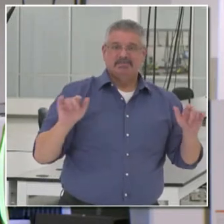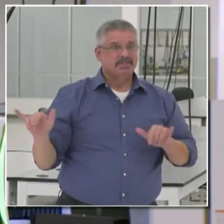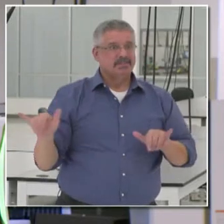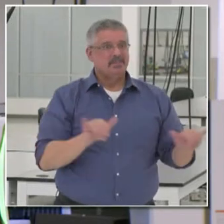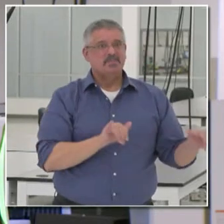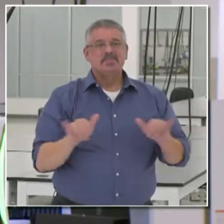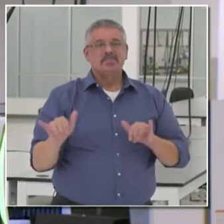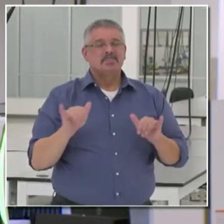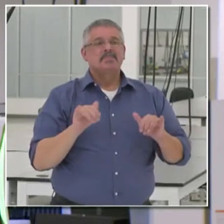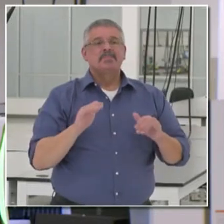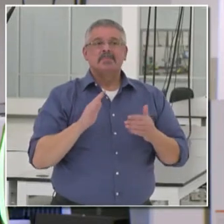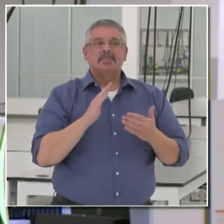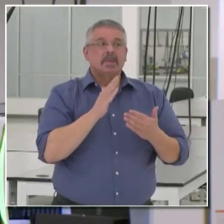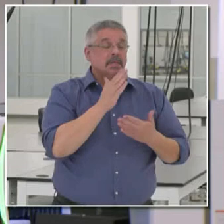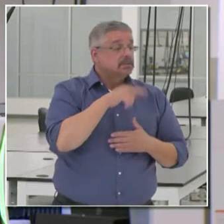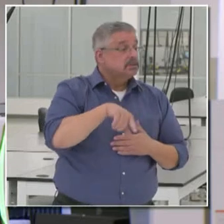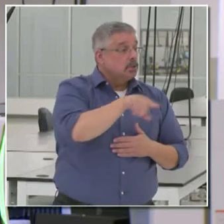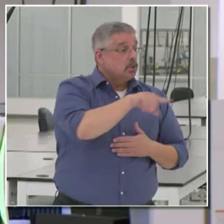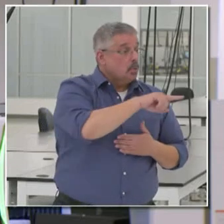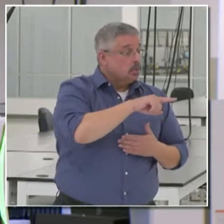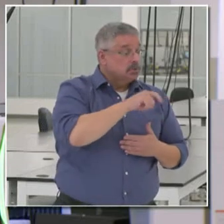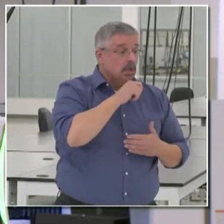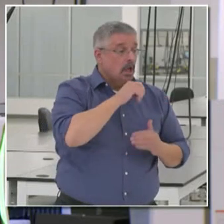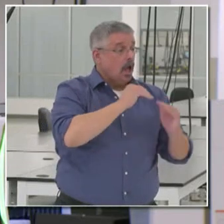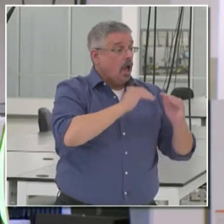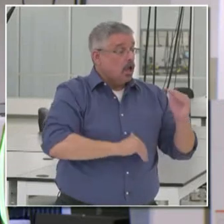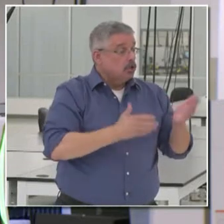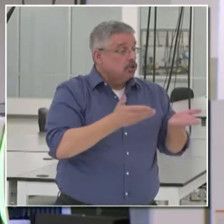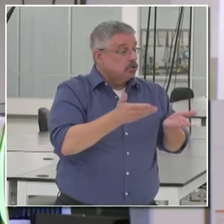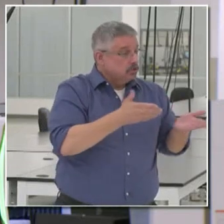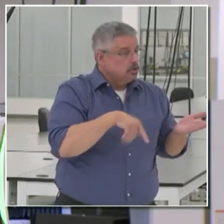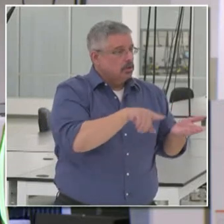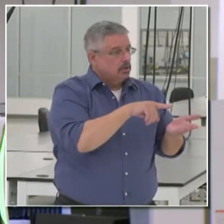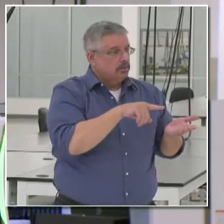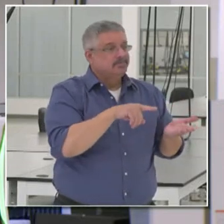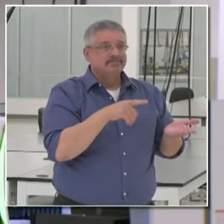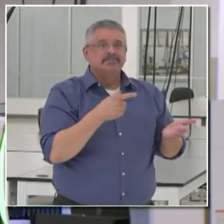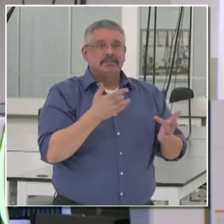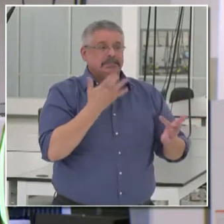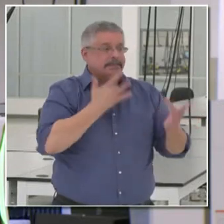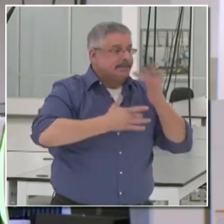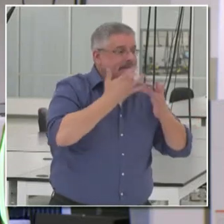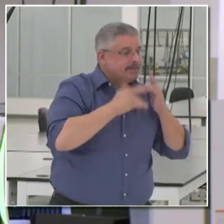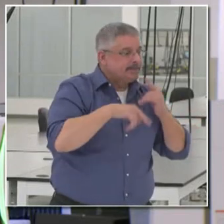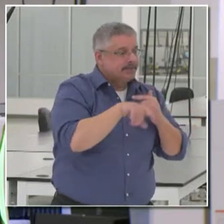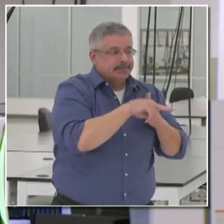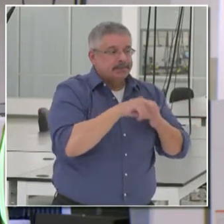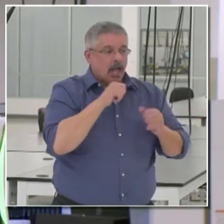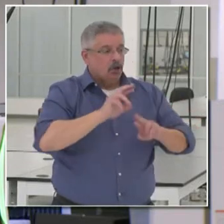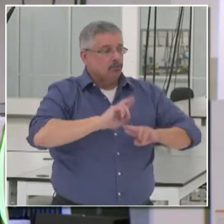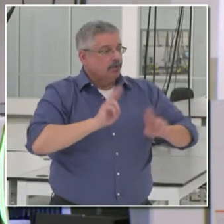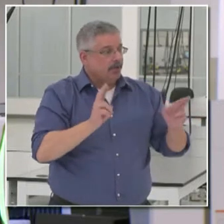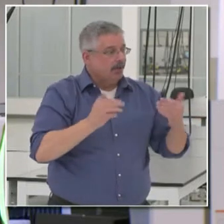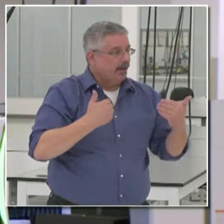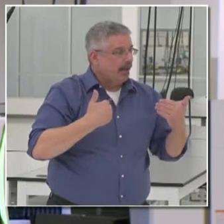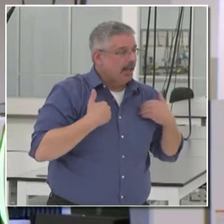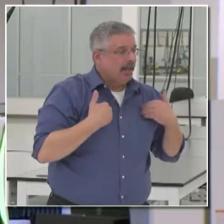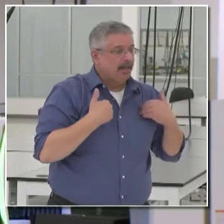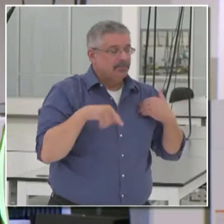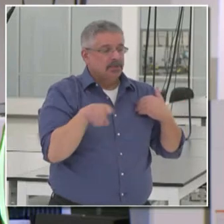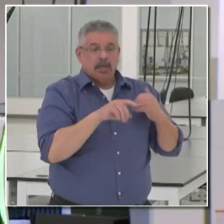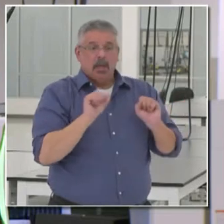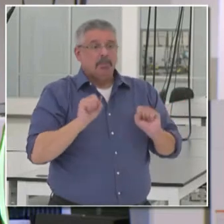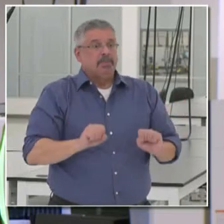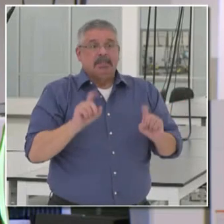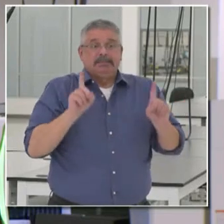en partes de nuestras comunidades urbanas que han recibido poco servicio el asunto es la escasez no la abundancia no